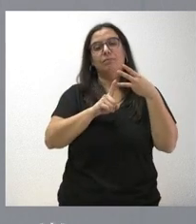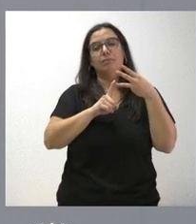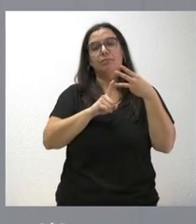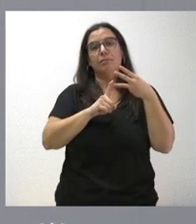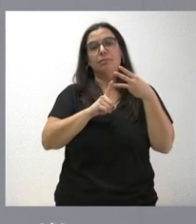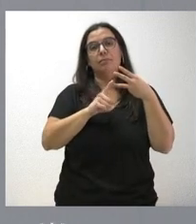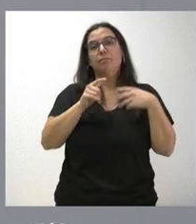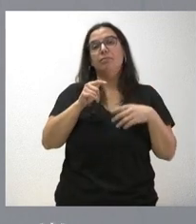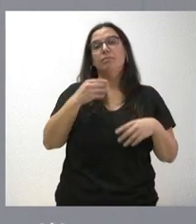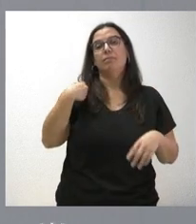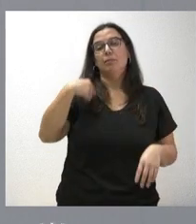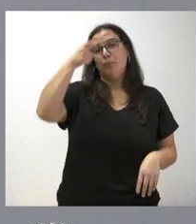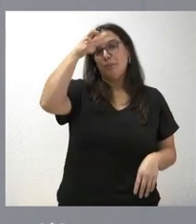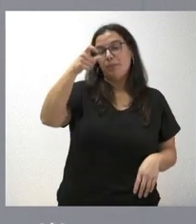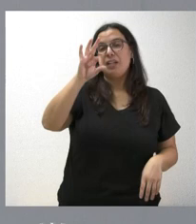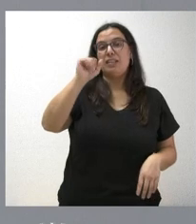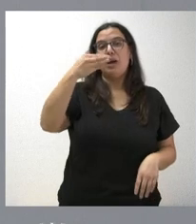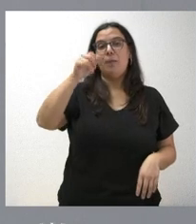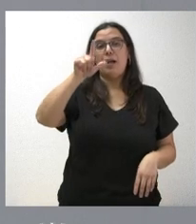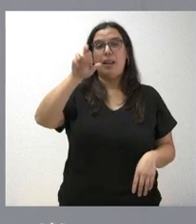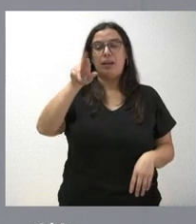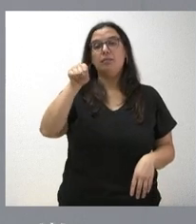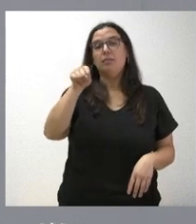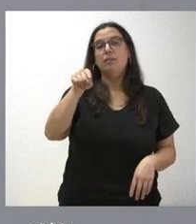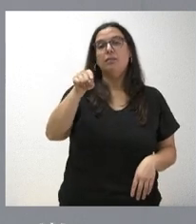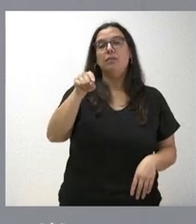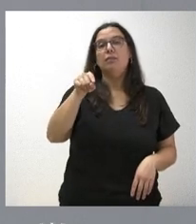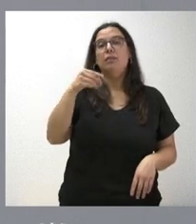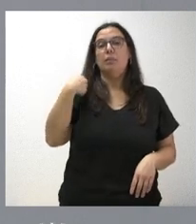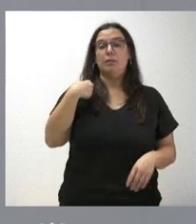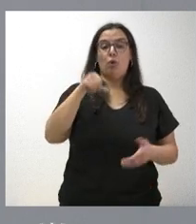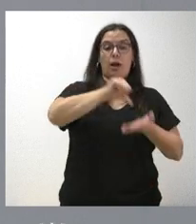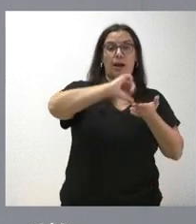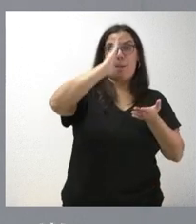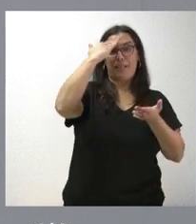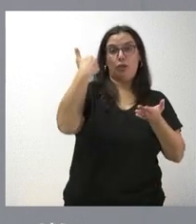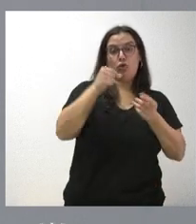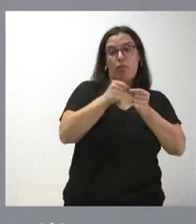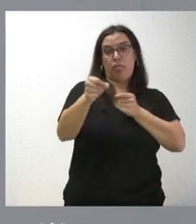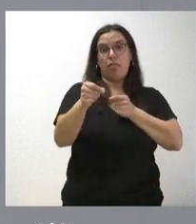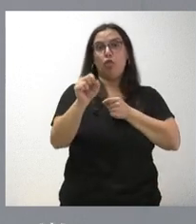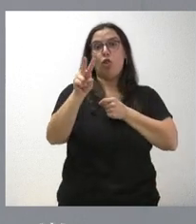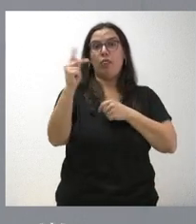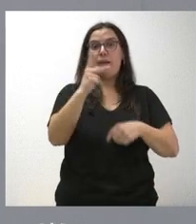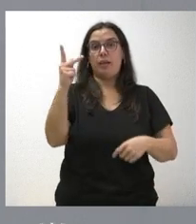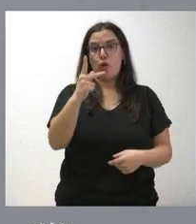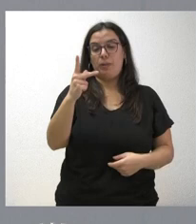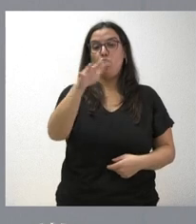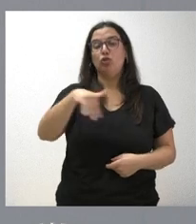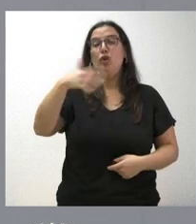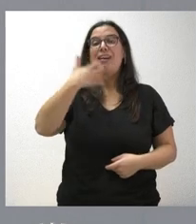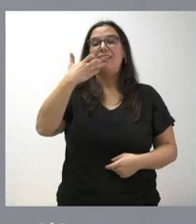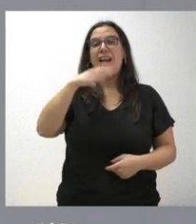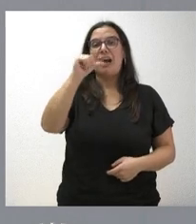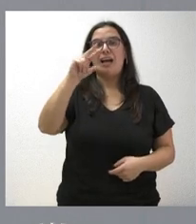se ubica en cheler que es una localidad Soriana de 12 km de la capital al pie de la Sierra de la carcaña esta